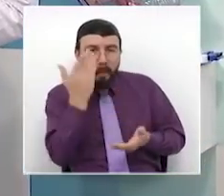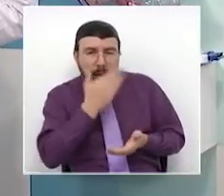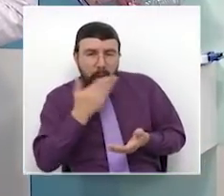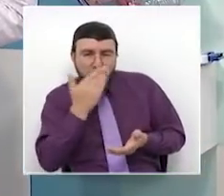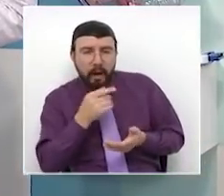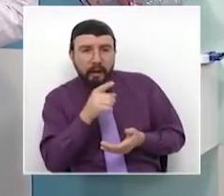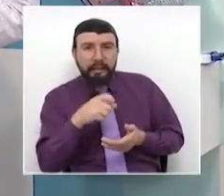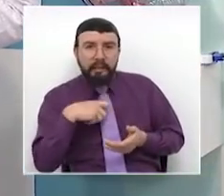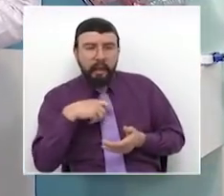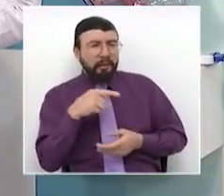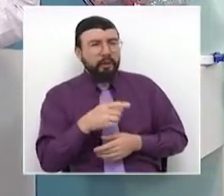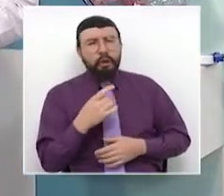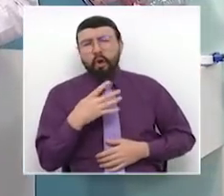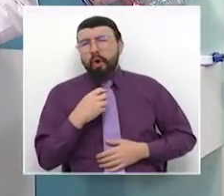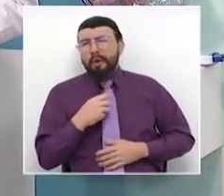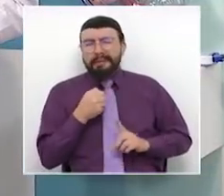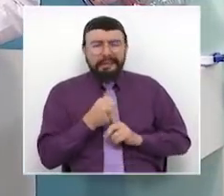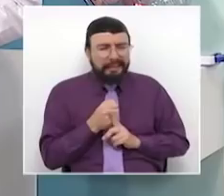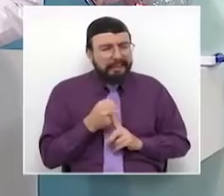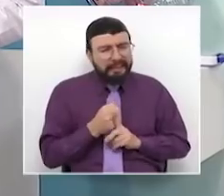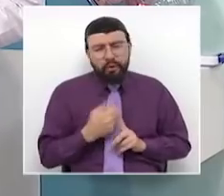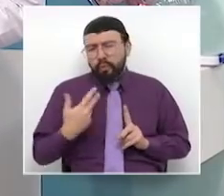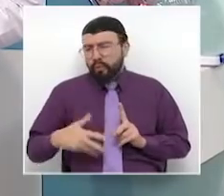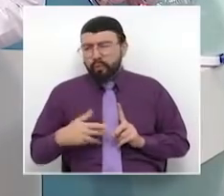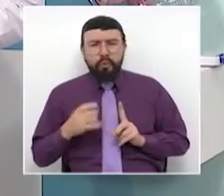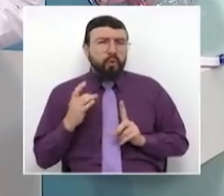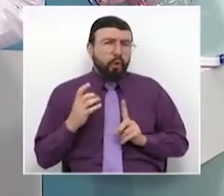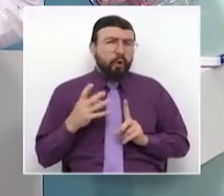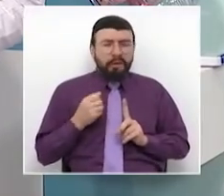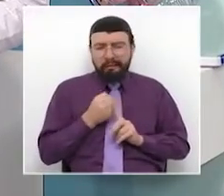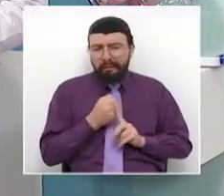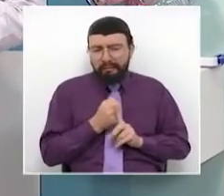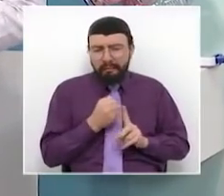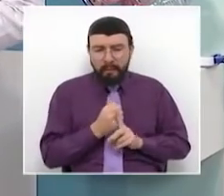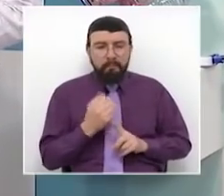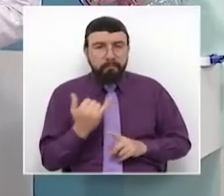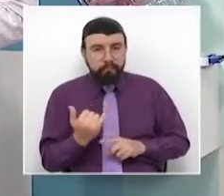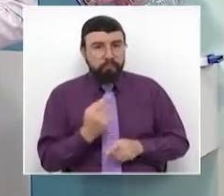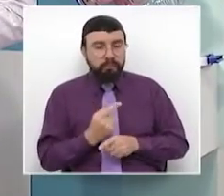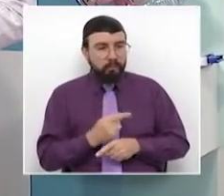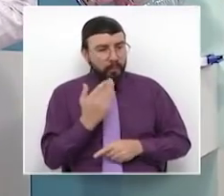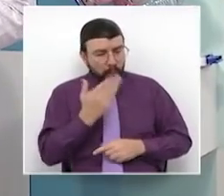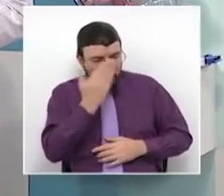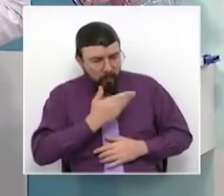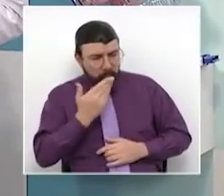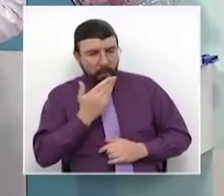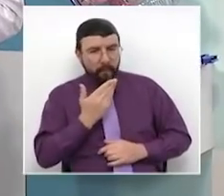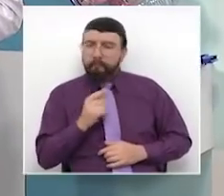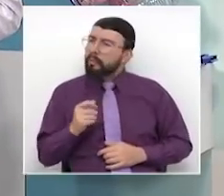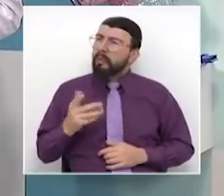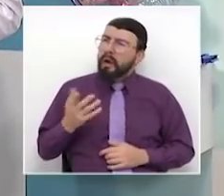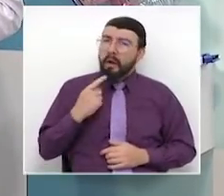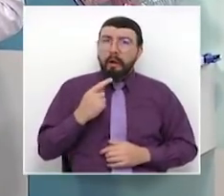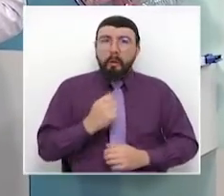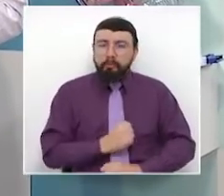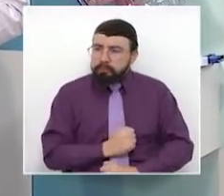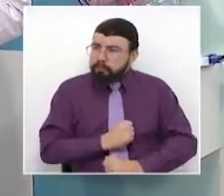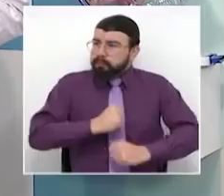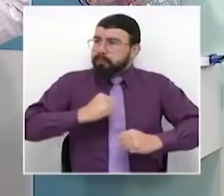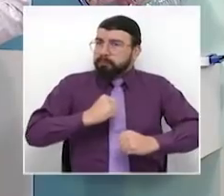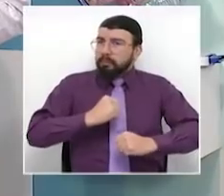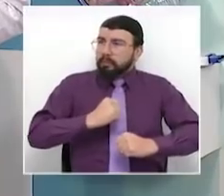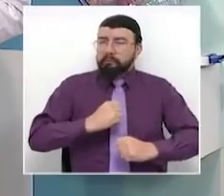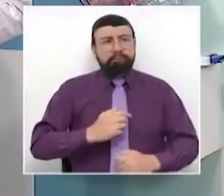un dolor intenso a la elaboración de esta prueba. ¿Qué tal el sobrepeso? El sobrepeso